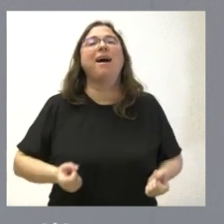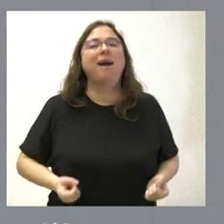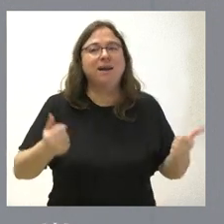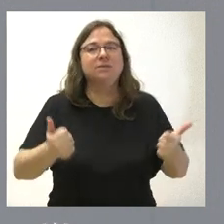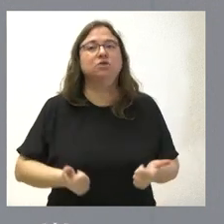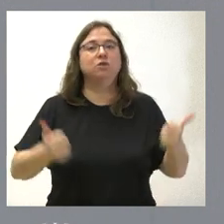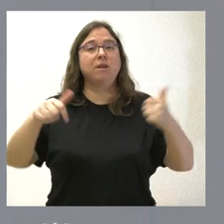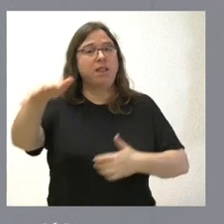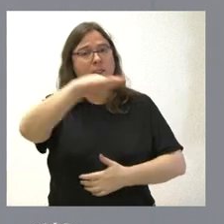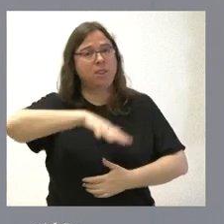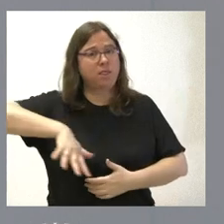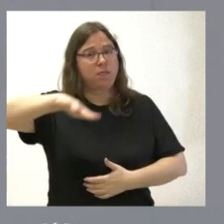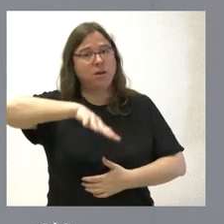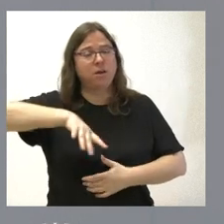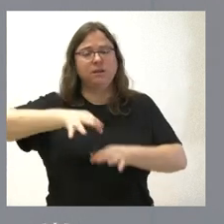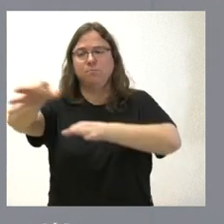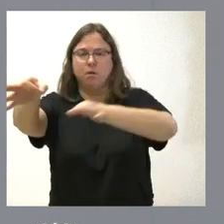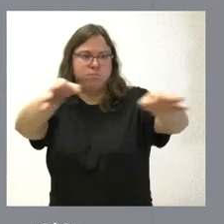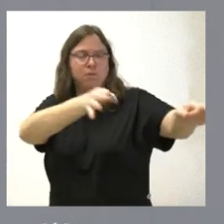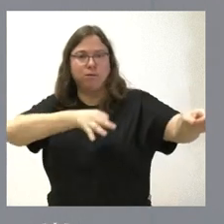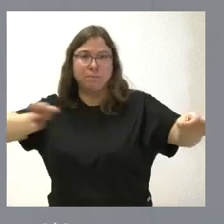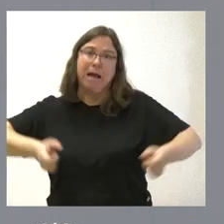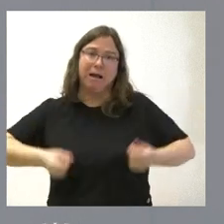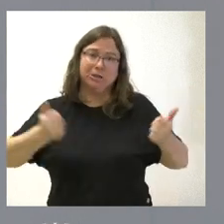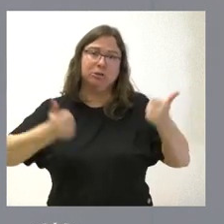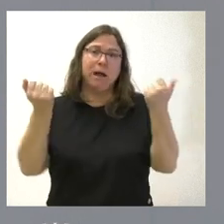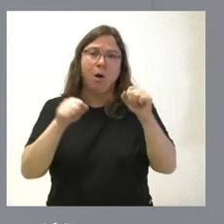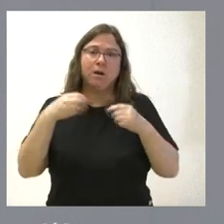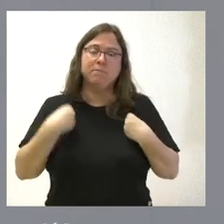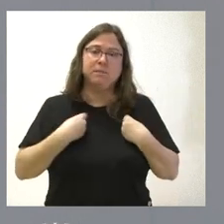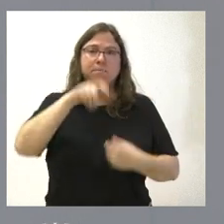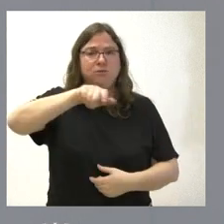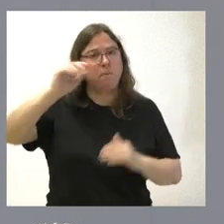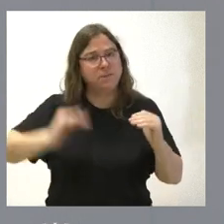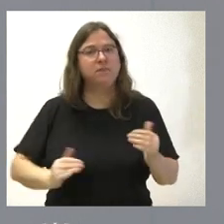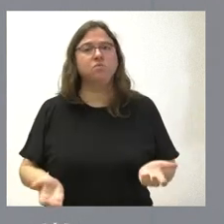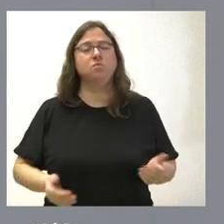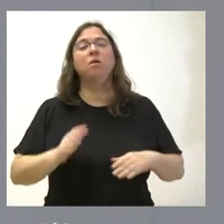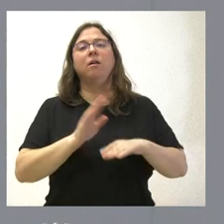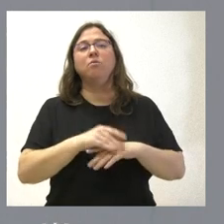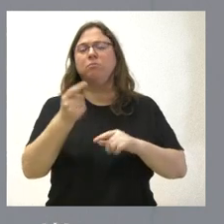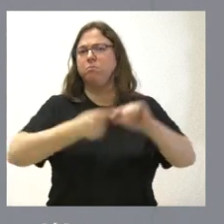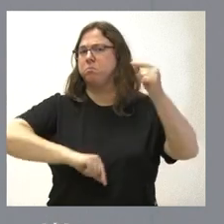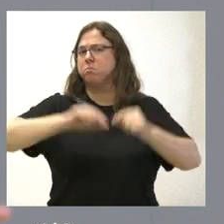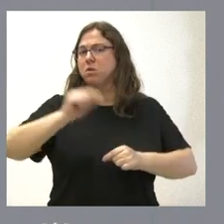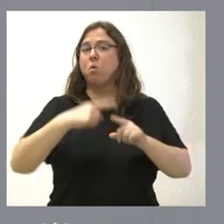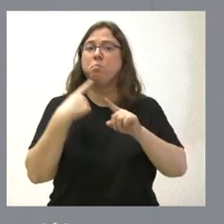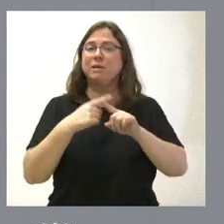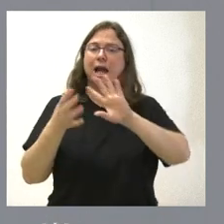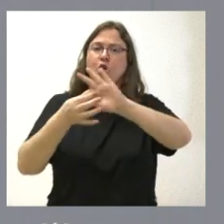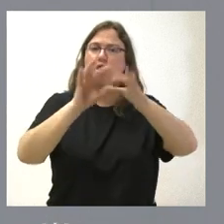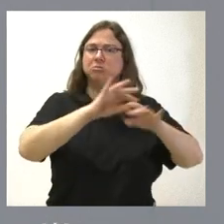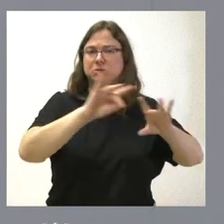zonas geográficas con más dispersión territorial y con menor número de habitantes por tanto nosotros en el presupuesto estamos destinando a políticas de cohesión